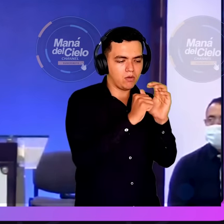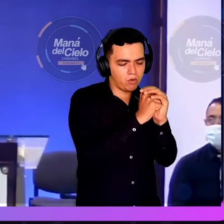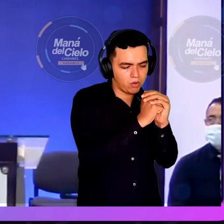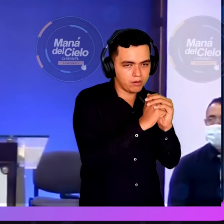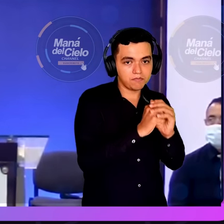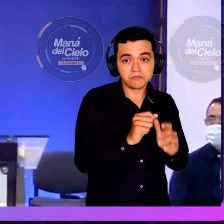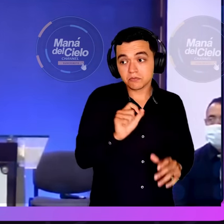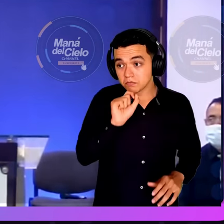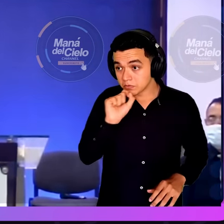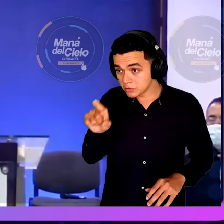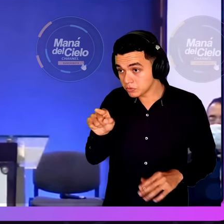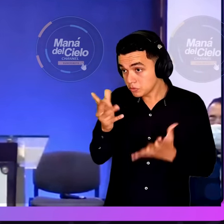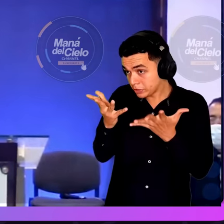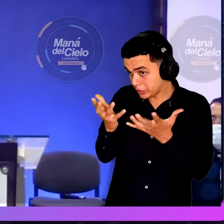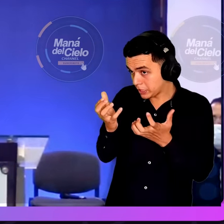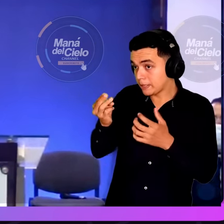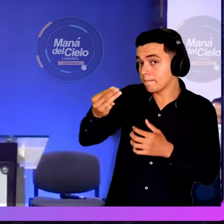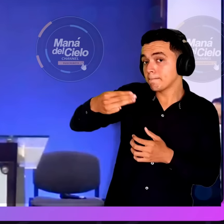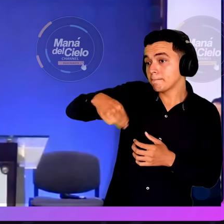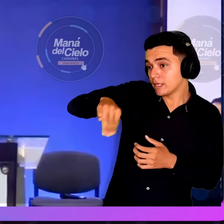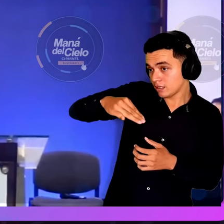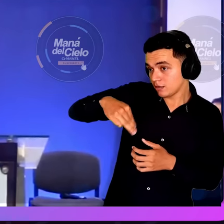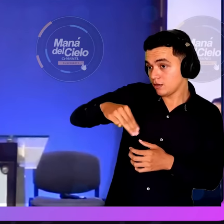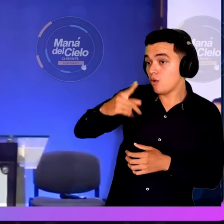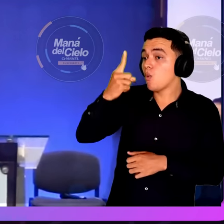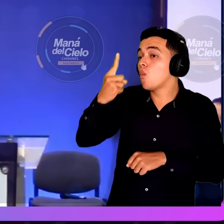Estamos en programas de oración, como están aquí,